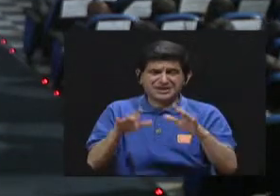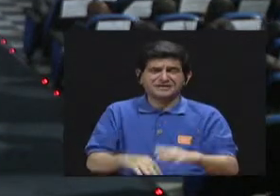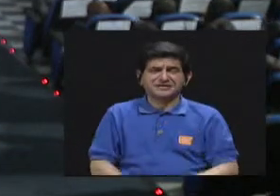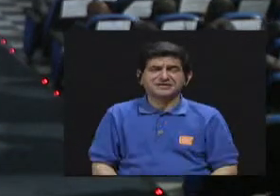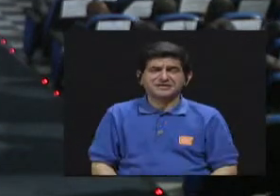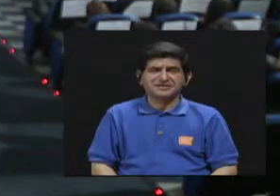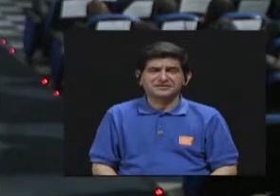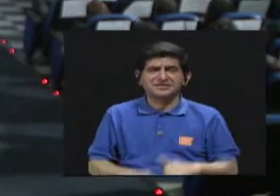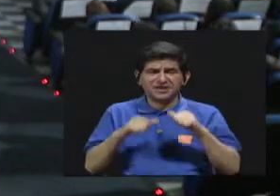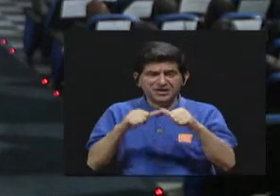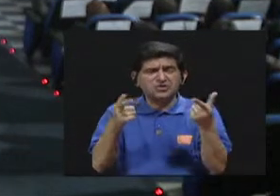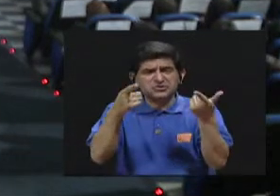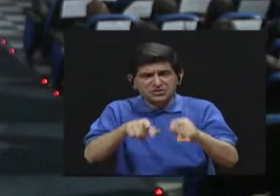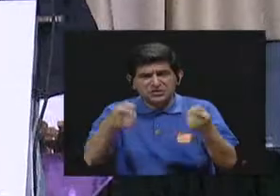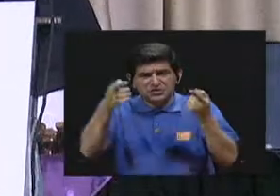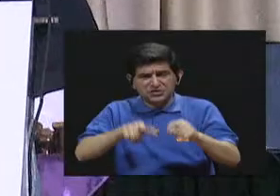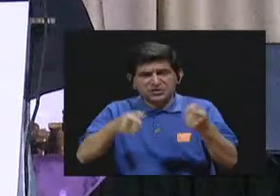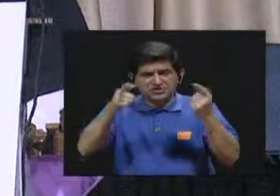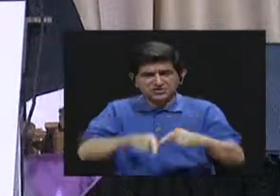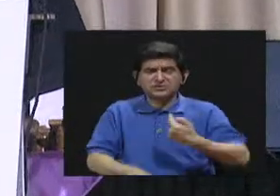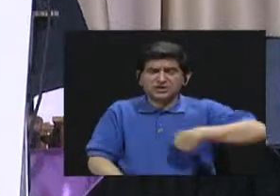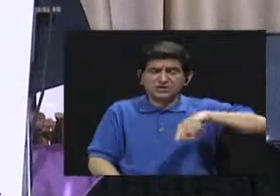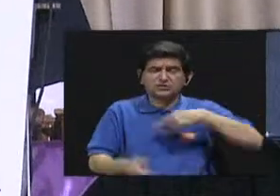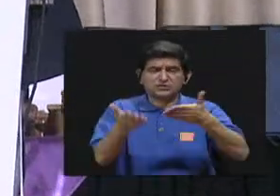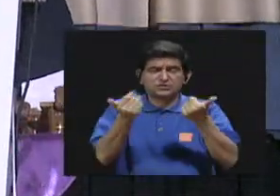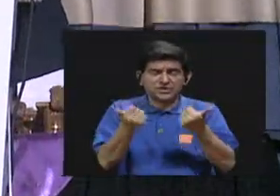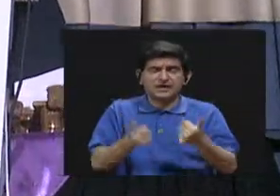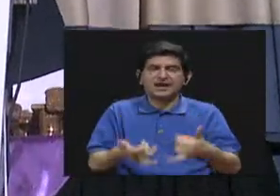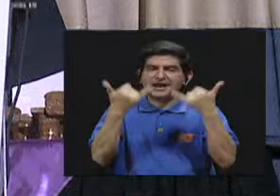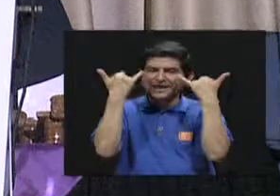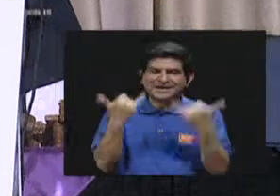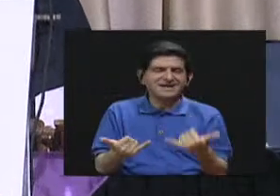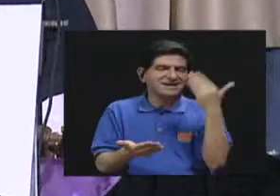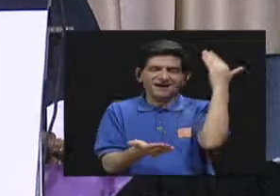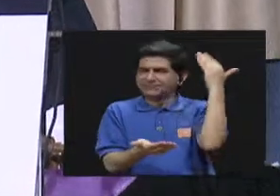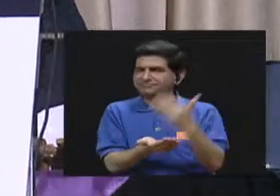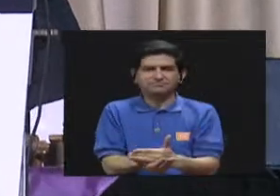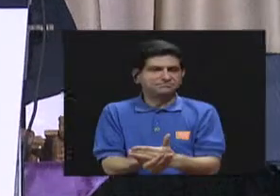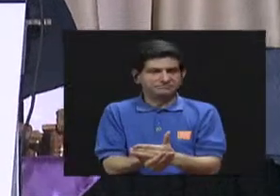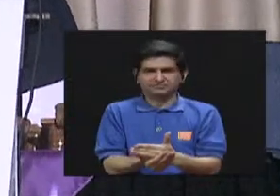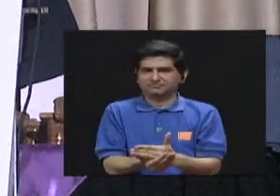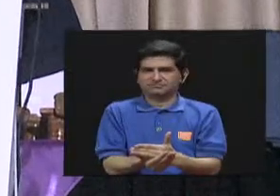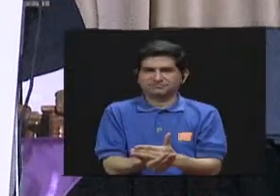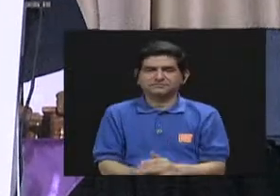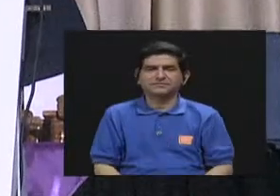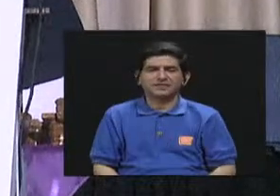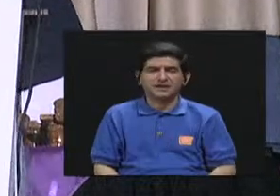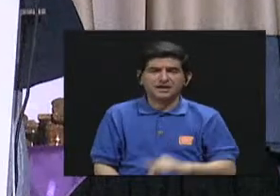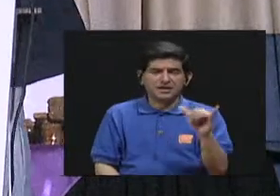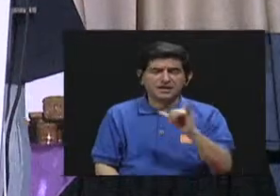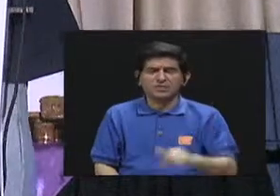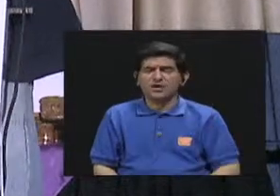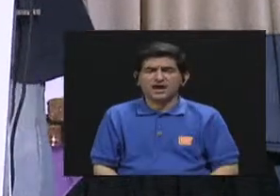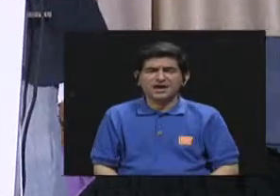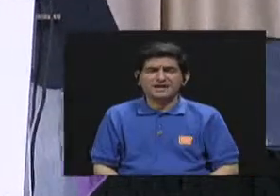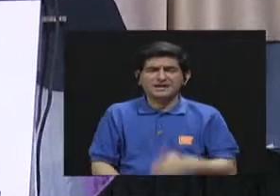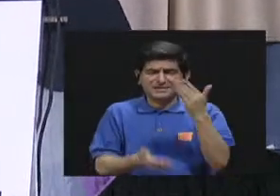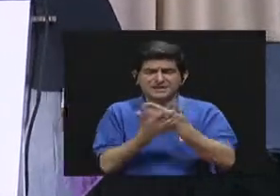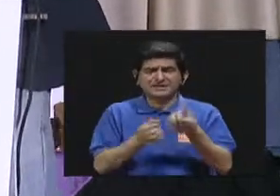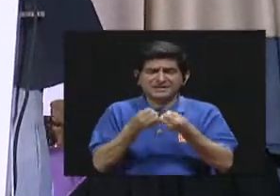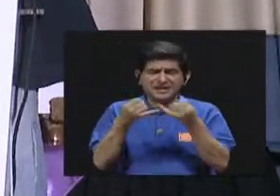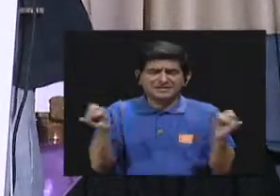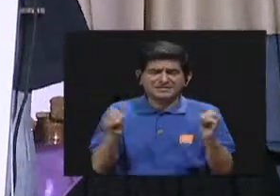estas barbaridades siguen sucediendo, y lo que queremos es nada, que ya se detengan y que se detengan ante toda la impunidad con lo que esto